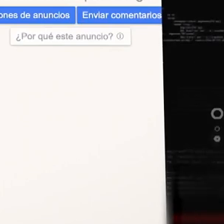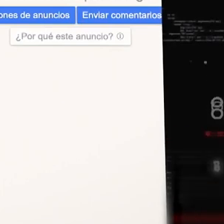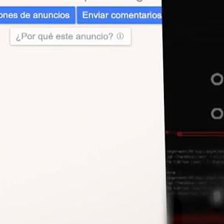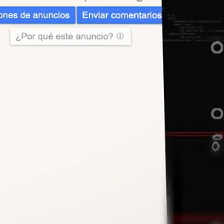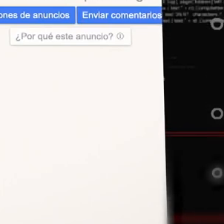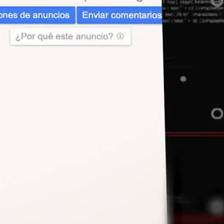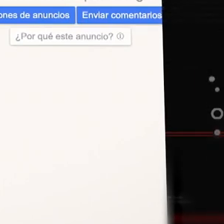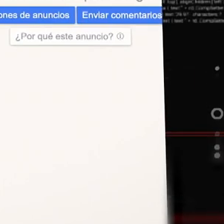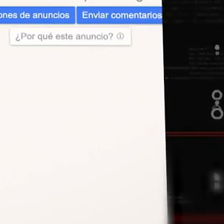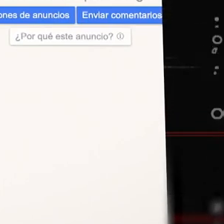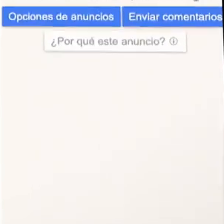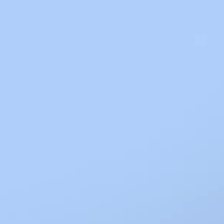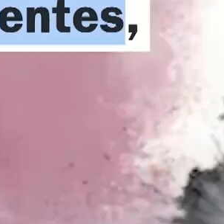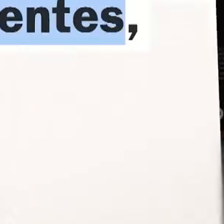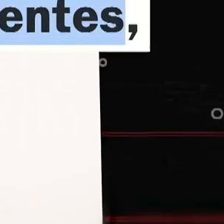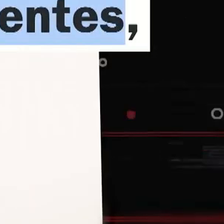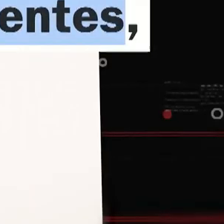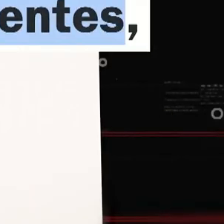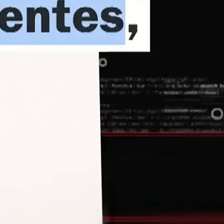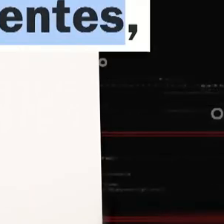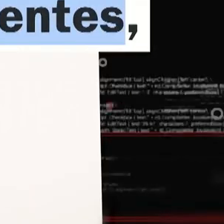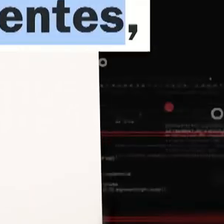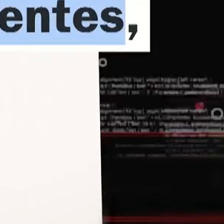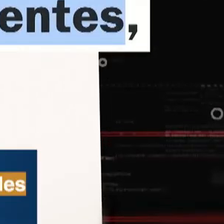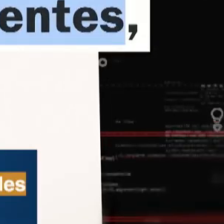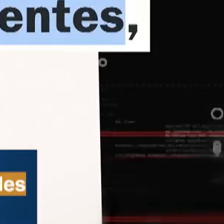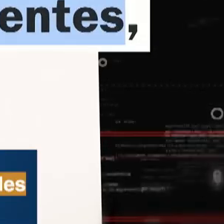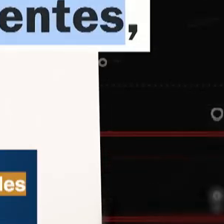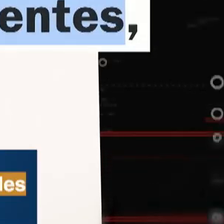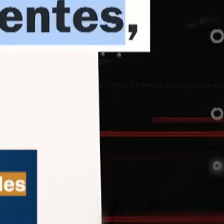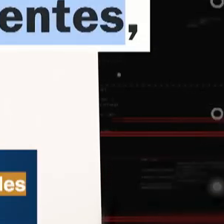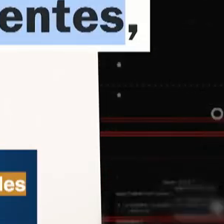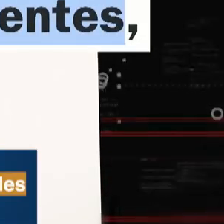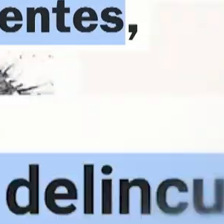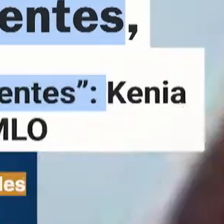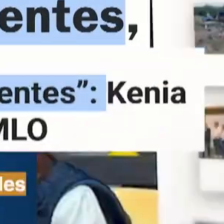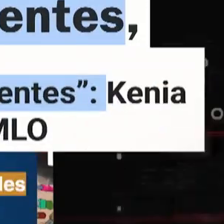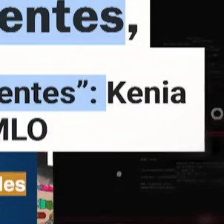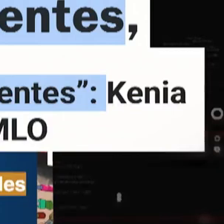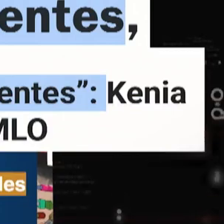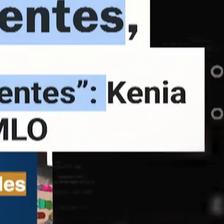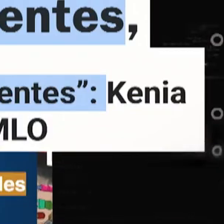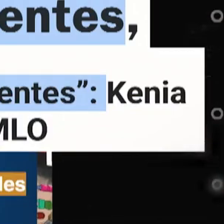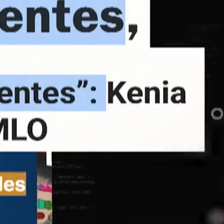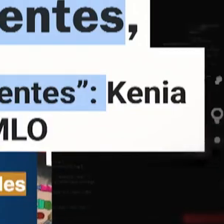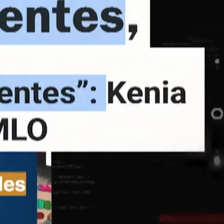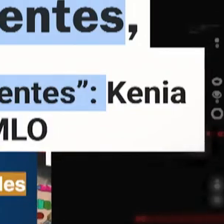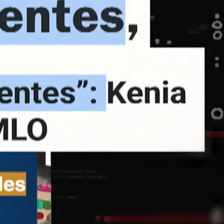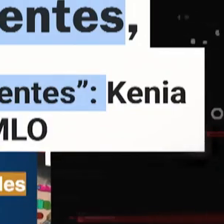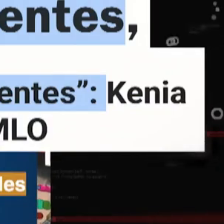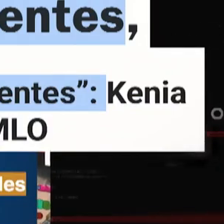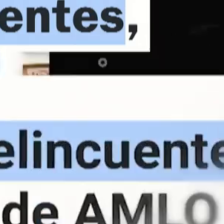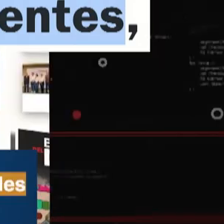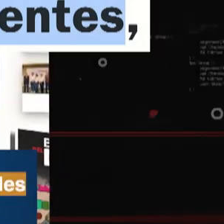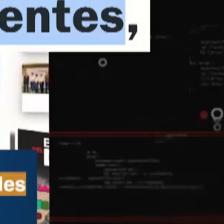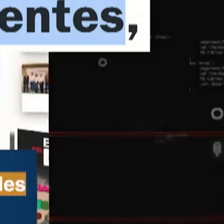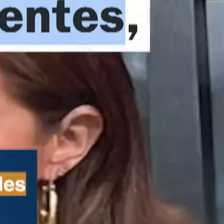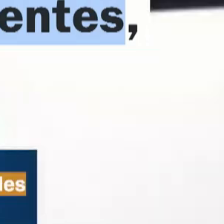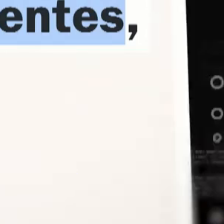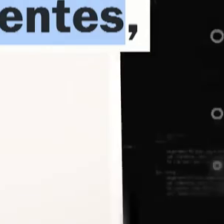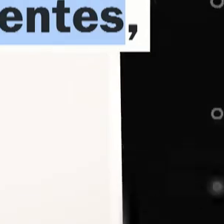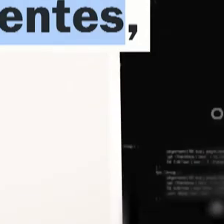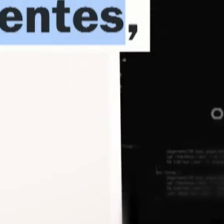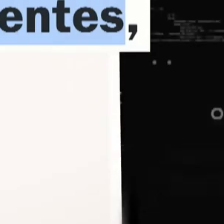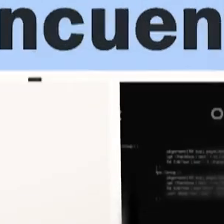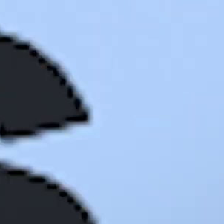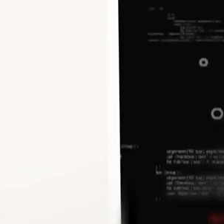sociales han repetido el eslogan de guerra sucia, abrazos a delincuentes, con el que se asegura falsamente que el gobierno de México,